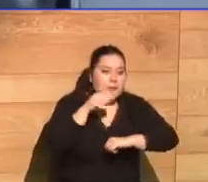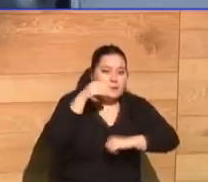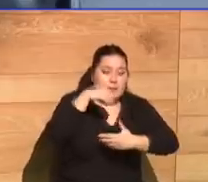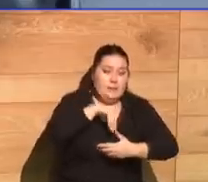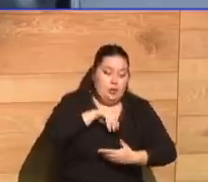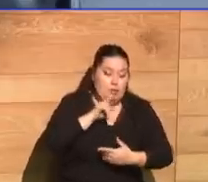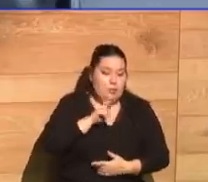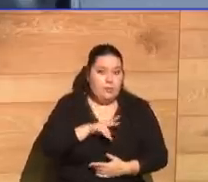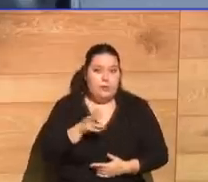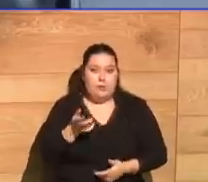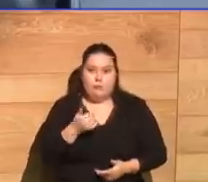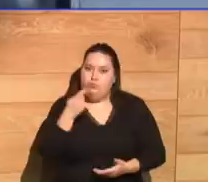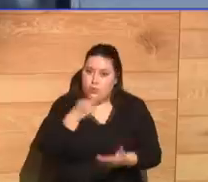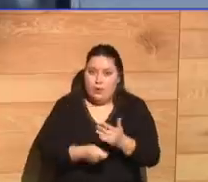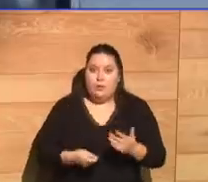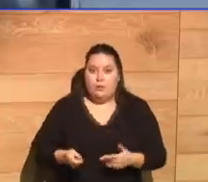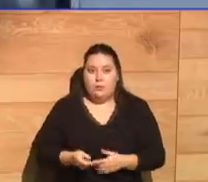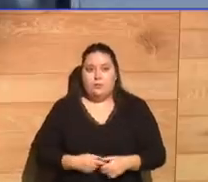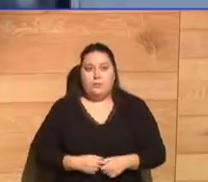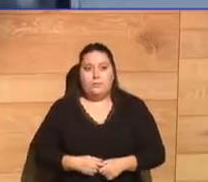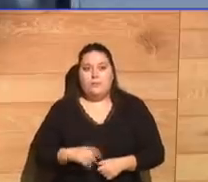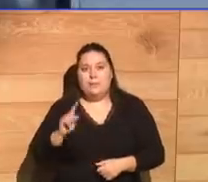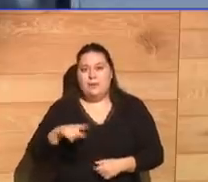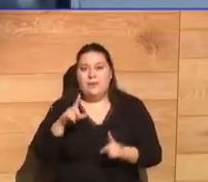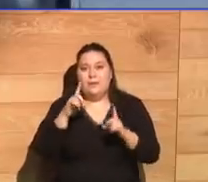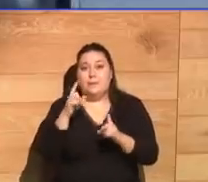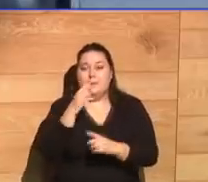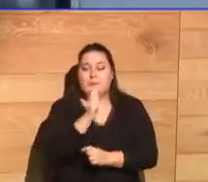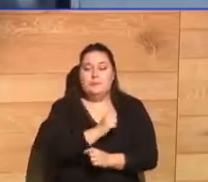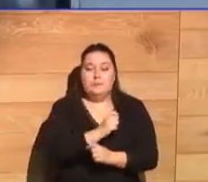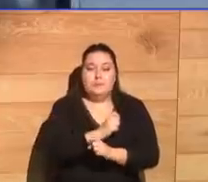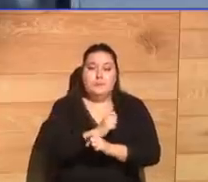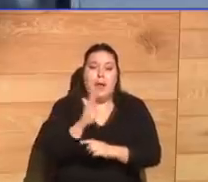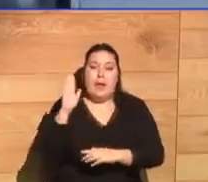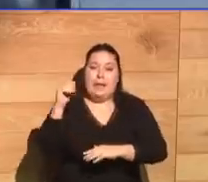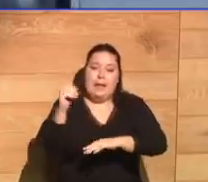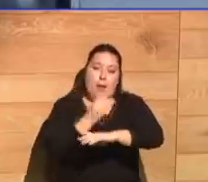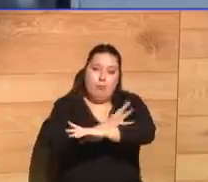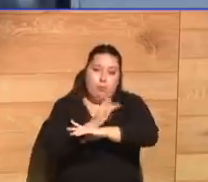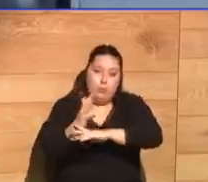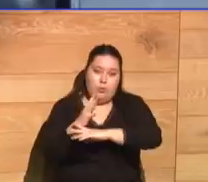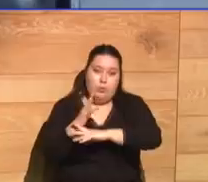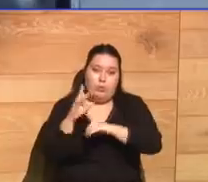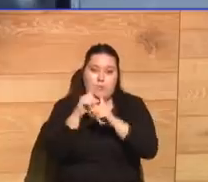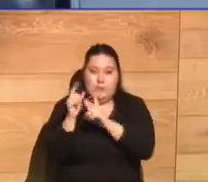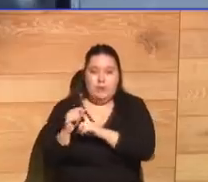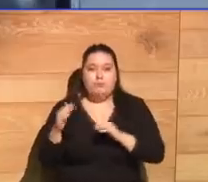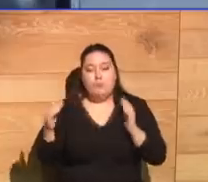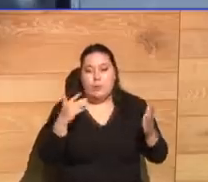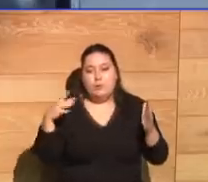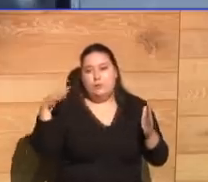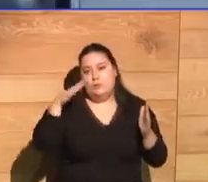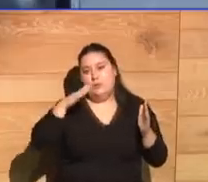muchas razones. Los grandísimos trigales que exigen rodar en un momento muy concreto del año, en el que tienes que construir